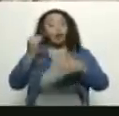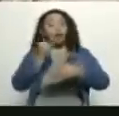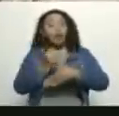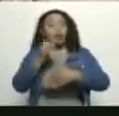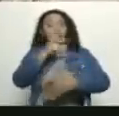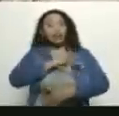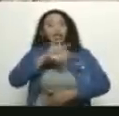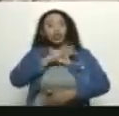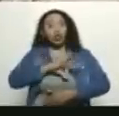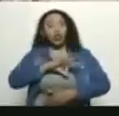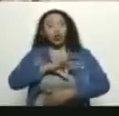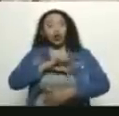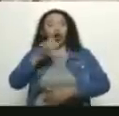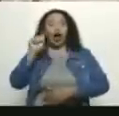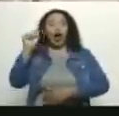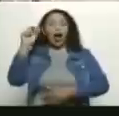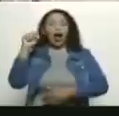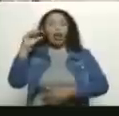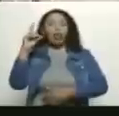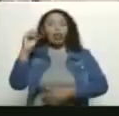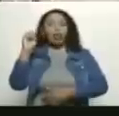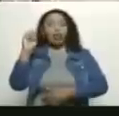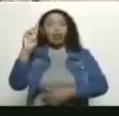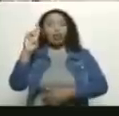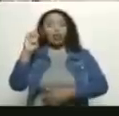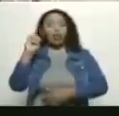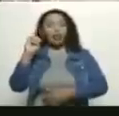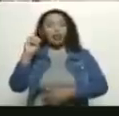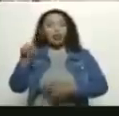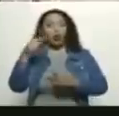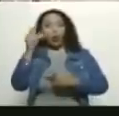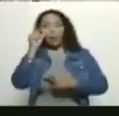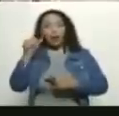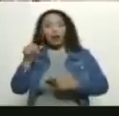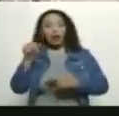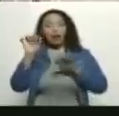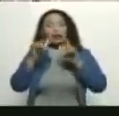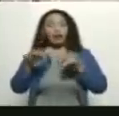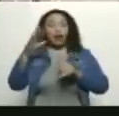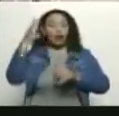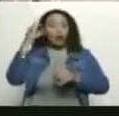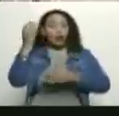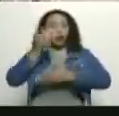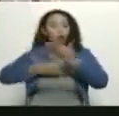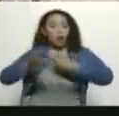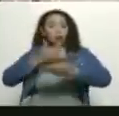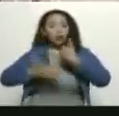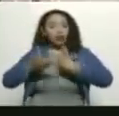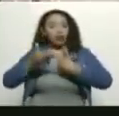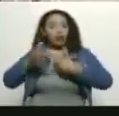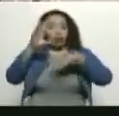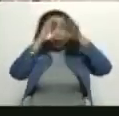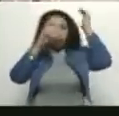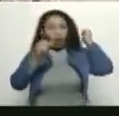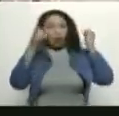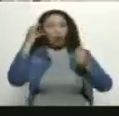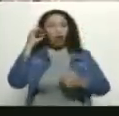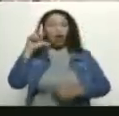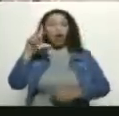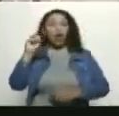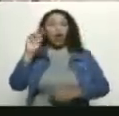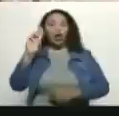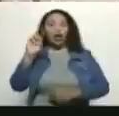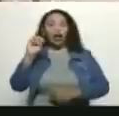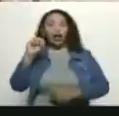señor Andrés Alamán. Y a la honorable secretaria de la Cooperación, embajadora Lorena Laríos.